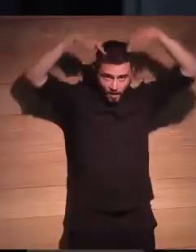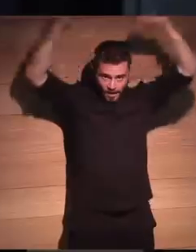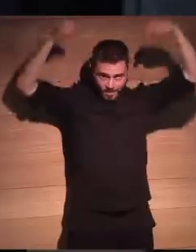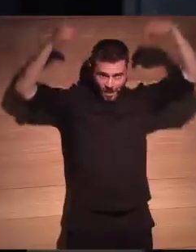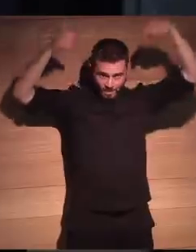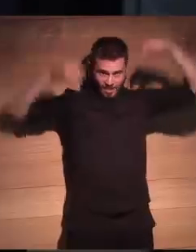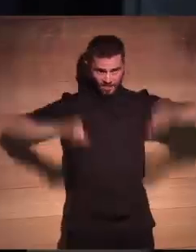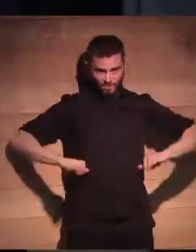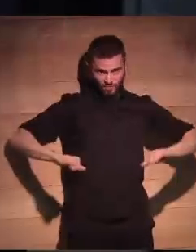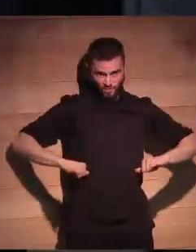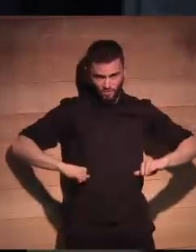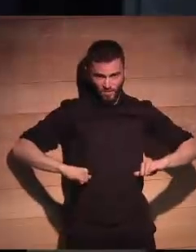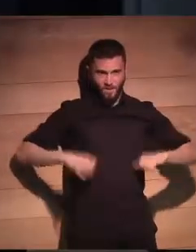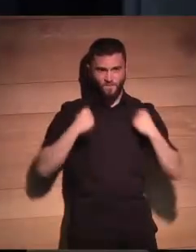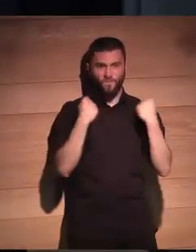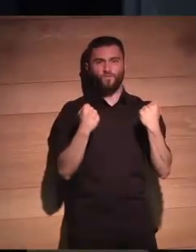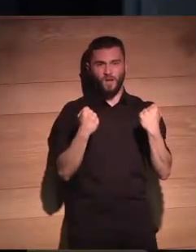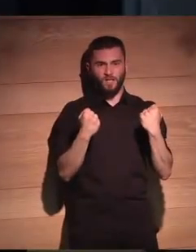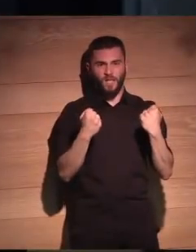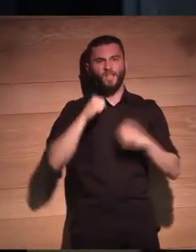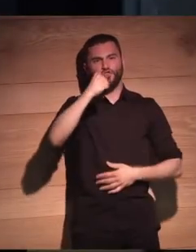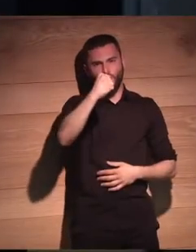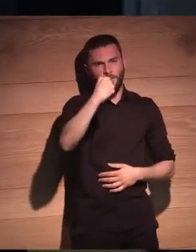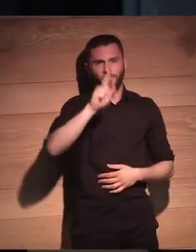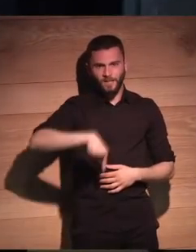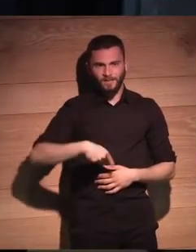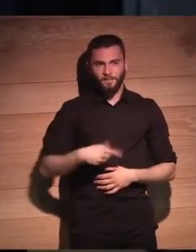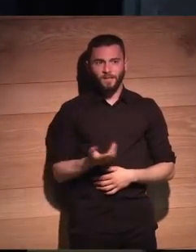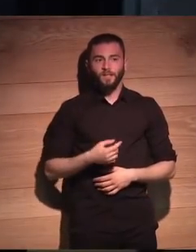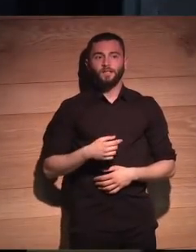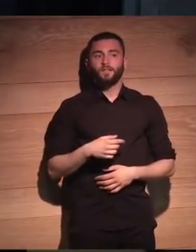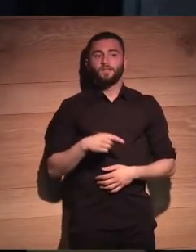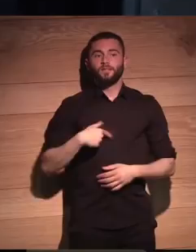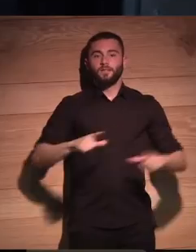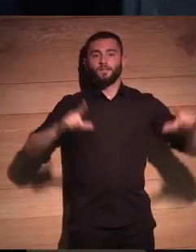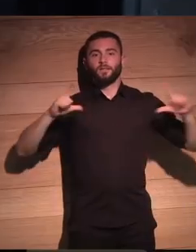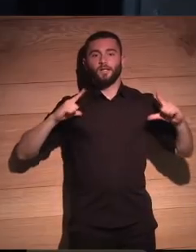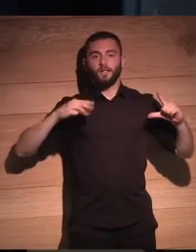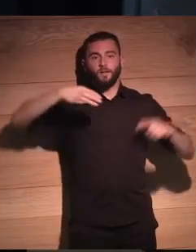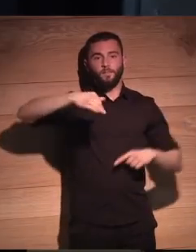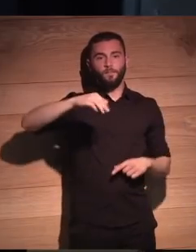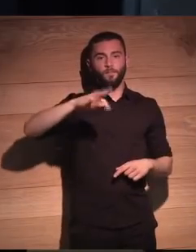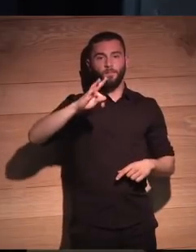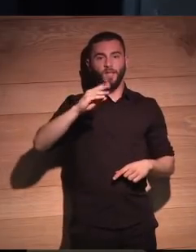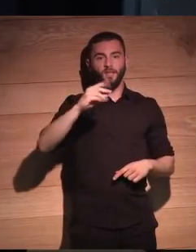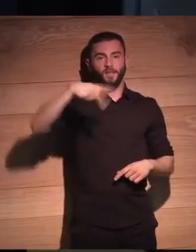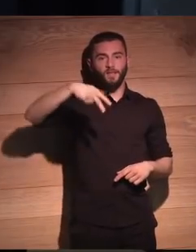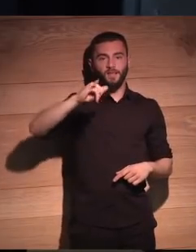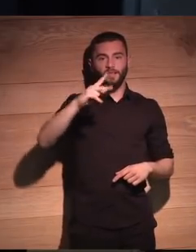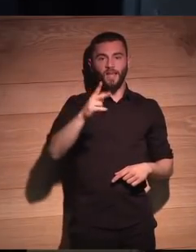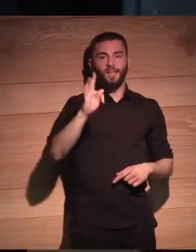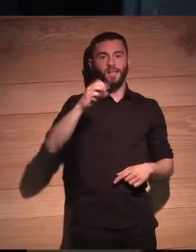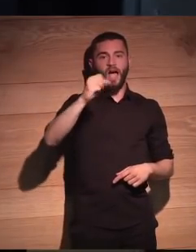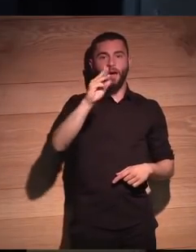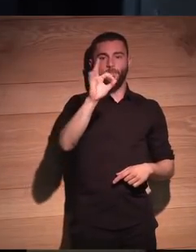y Superman. Sí, bueno. ¿Con otros nombres? Sí, son los personajes de Midnighter y Apolo que en realidad... ¿Cómo terminó la famosa historieta del beso? ¿Qué